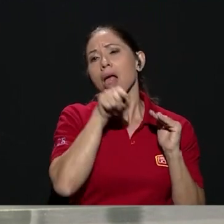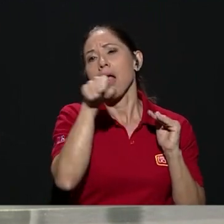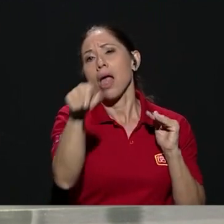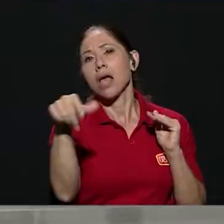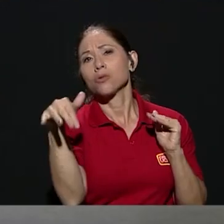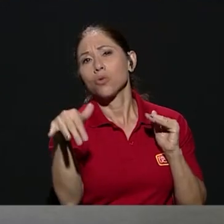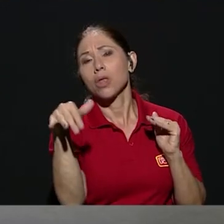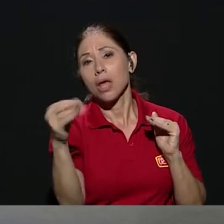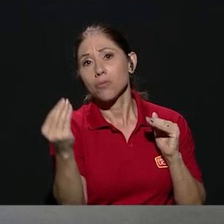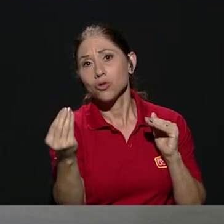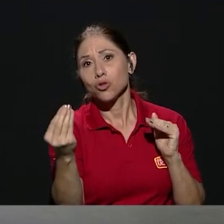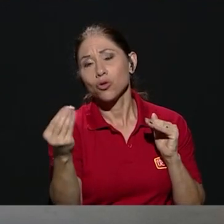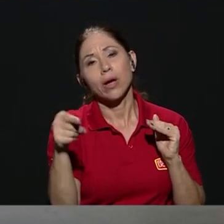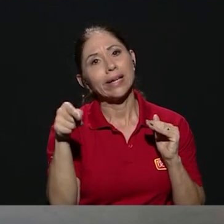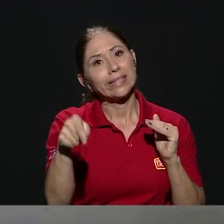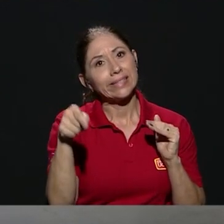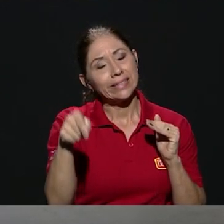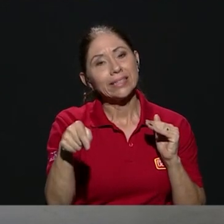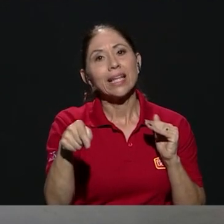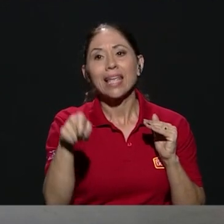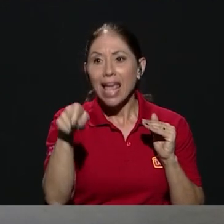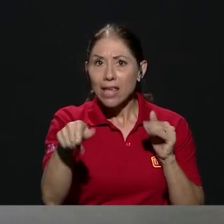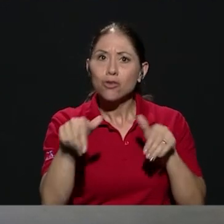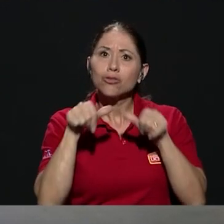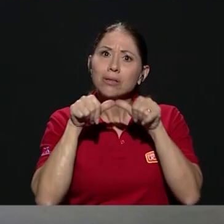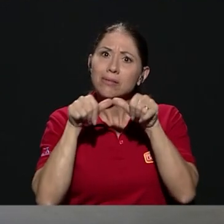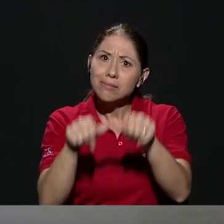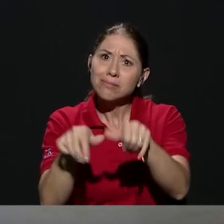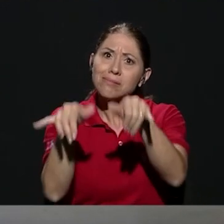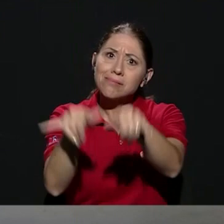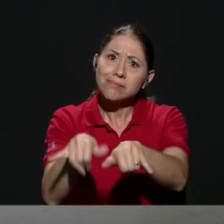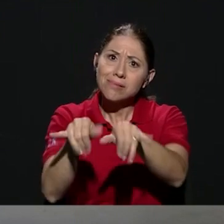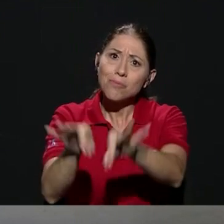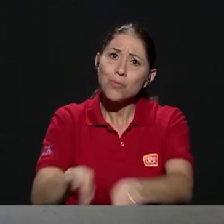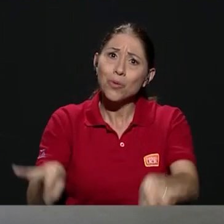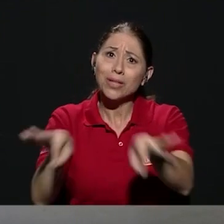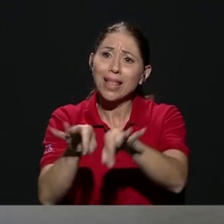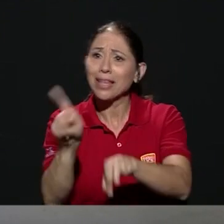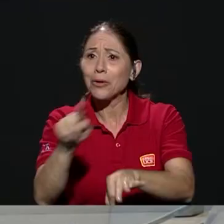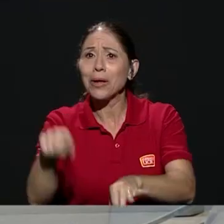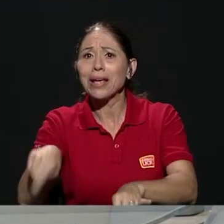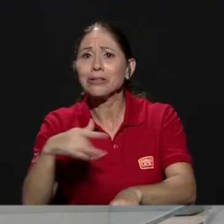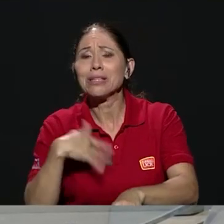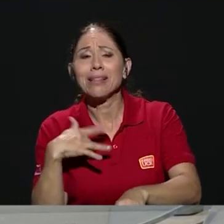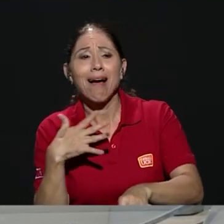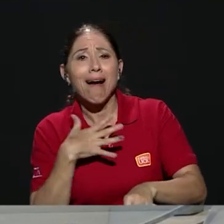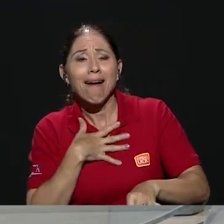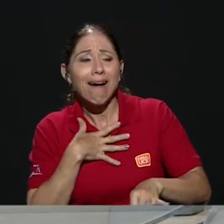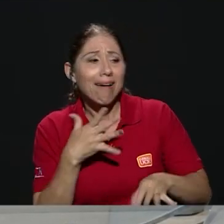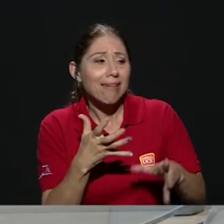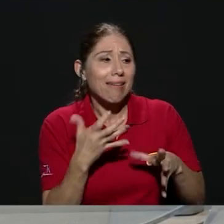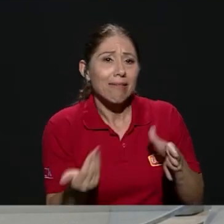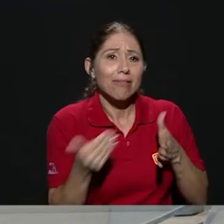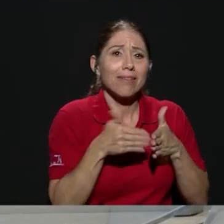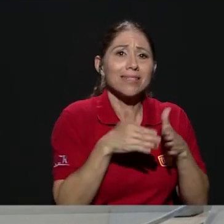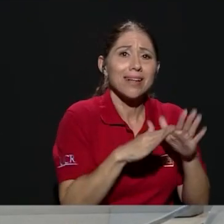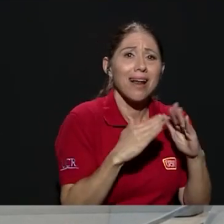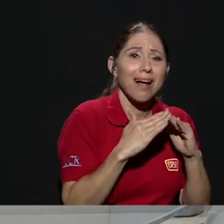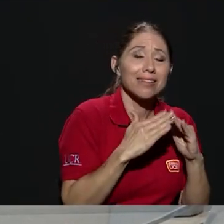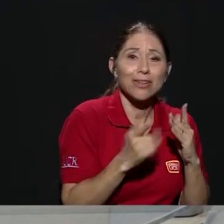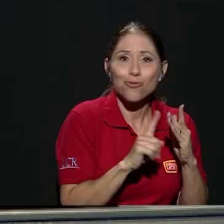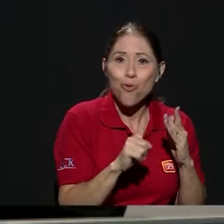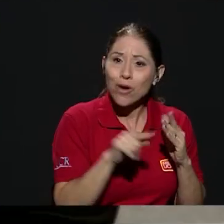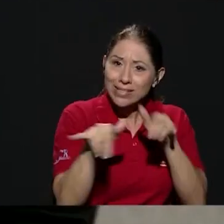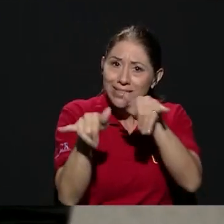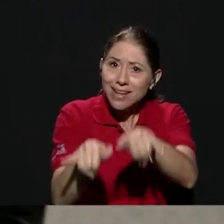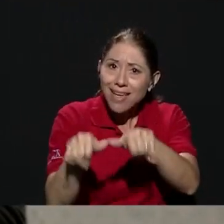de la permanencia es muy importante, que los chicos realmente se queden en la universidad y no les entre mal de patria y se devuelvan. Yo quisiera mencionar también a